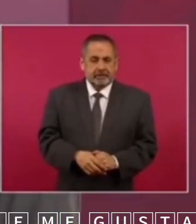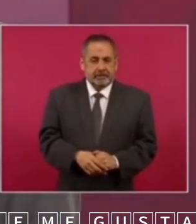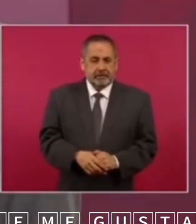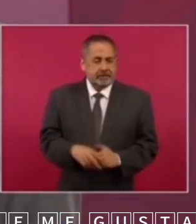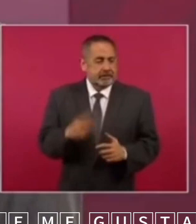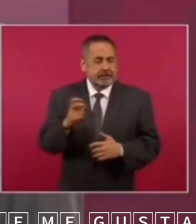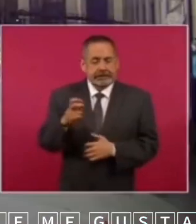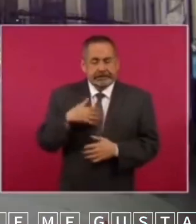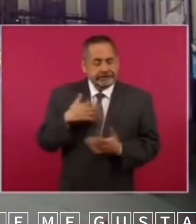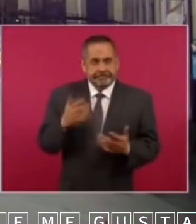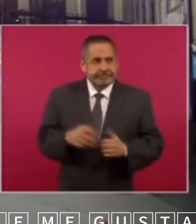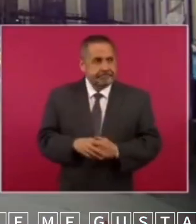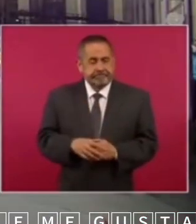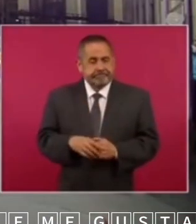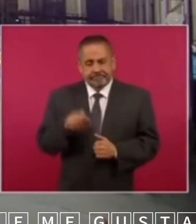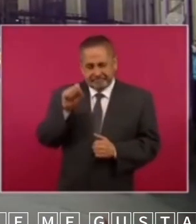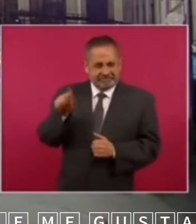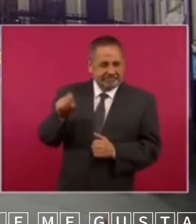sostuvo en su